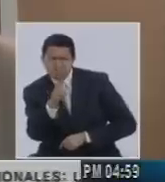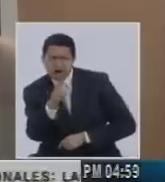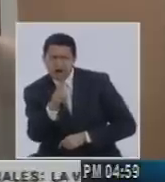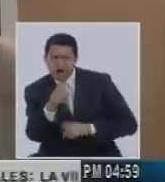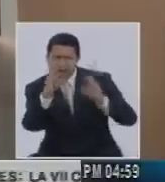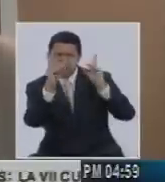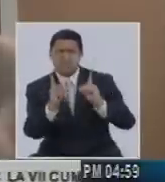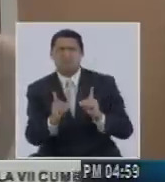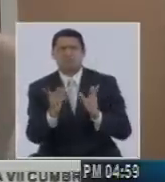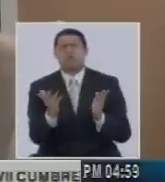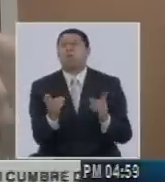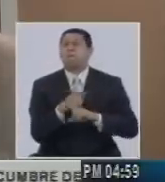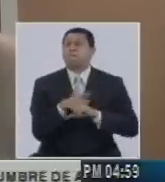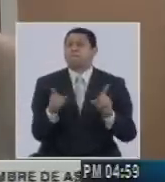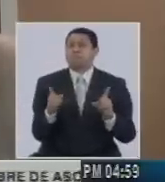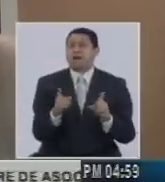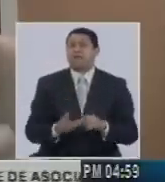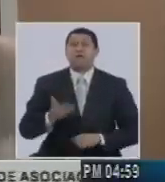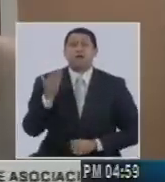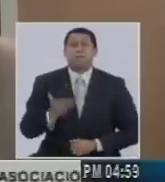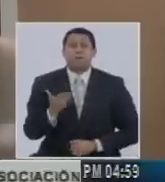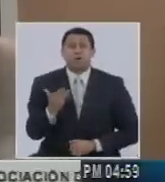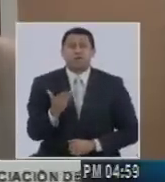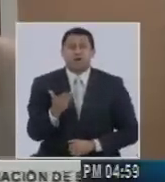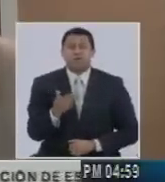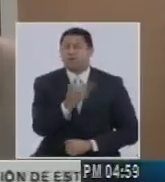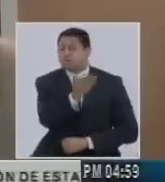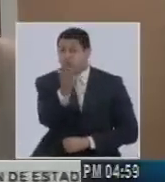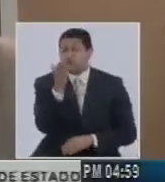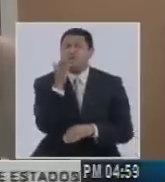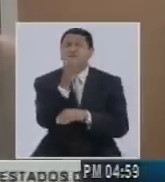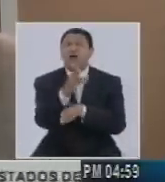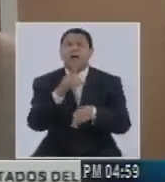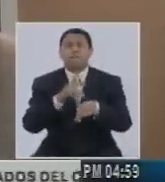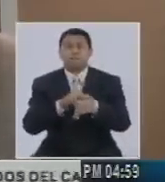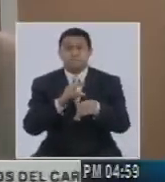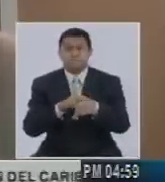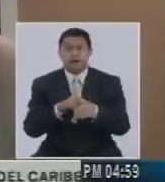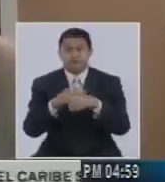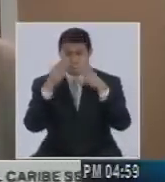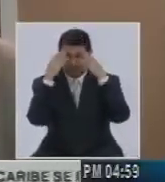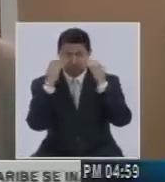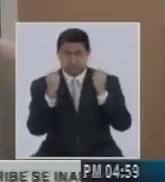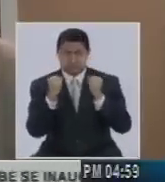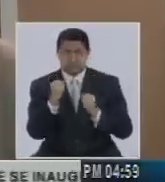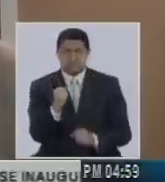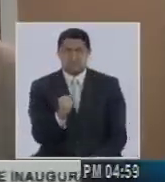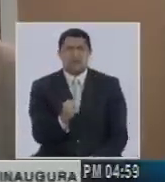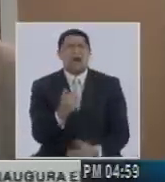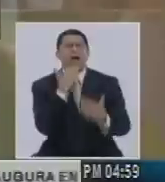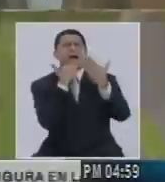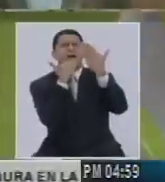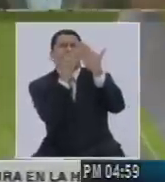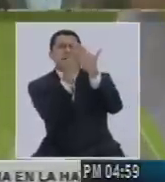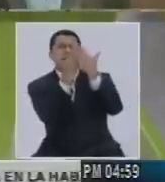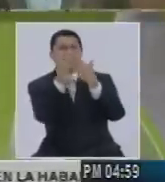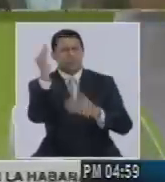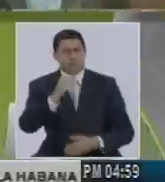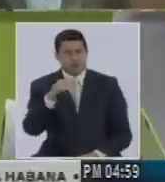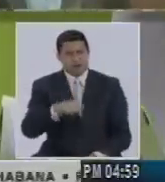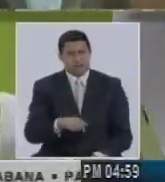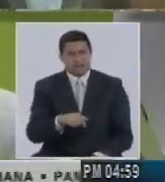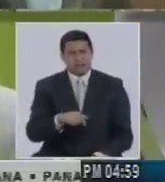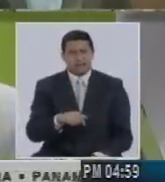tomar una decisión. Pero lo importante es que el paciente llegue a un médico que se dedique a eso. Bien, gracias por acompañarme,